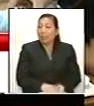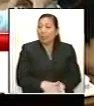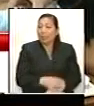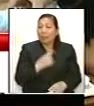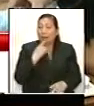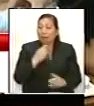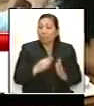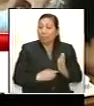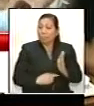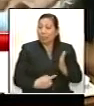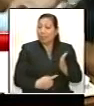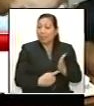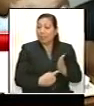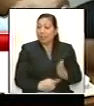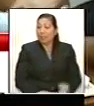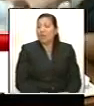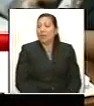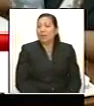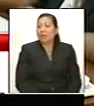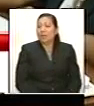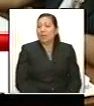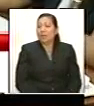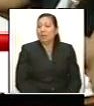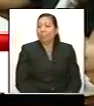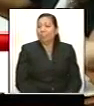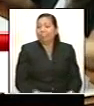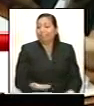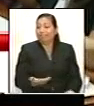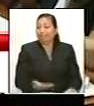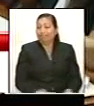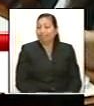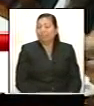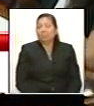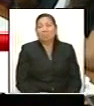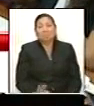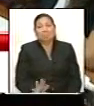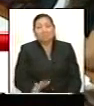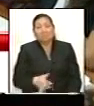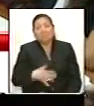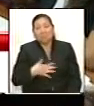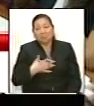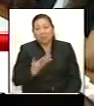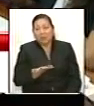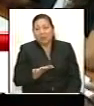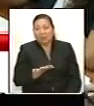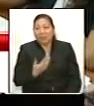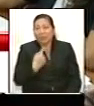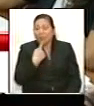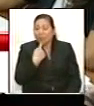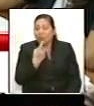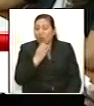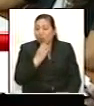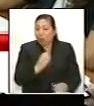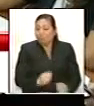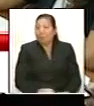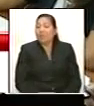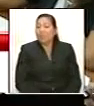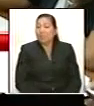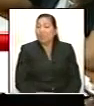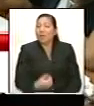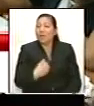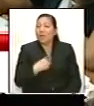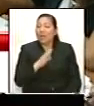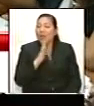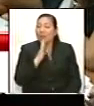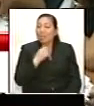Delitos de Alta Tecnología. Entonces, posiblemente suceda lo que yo converso, hablo ya